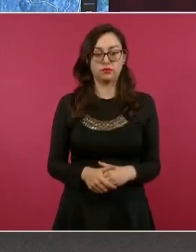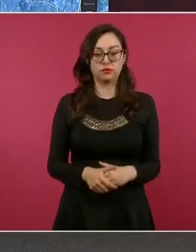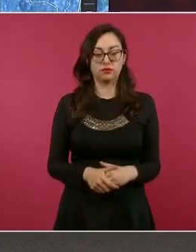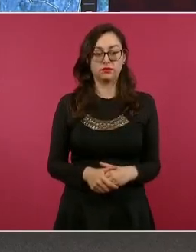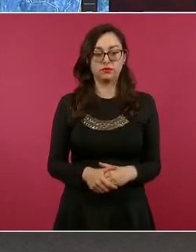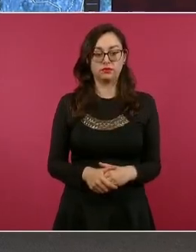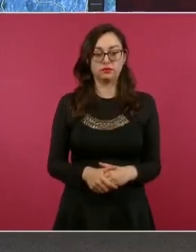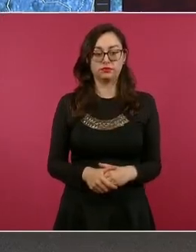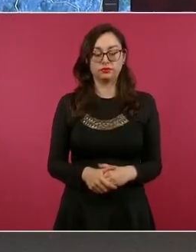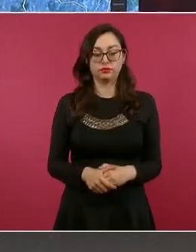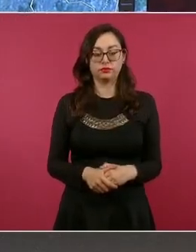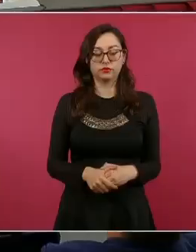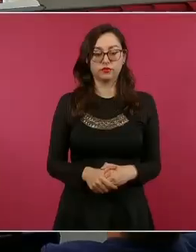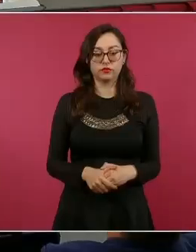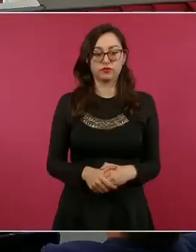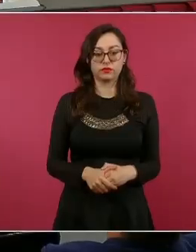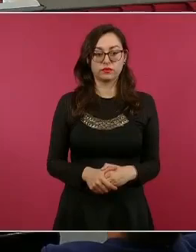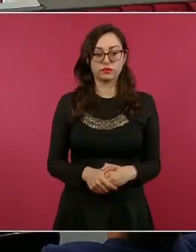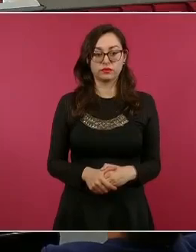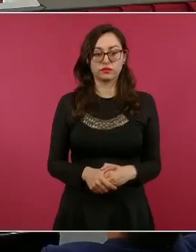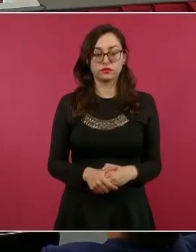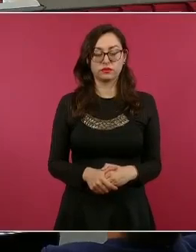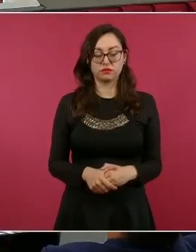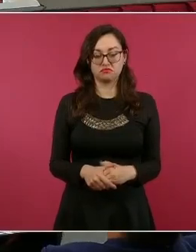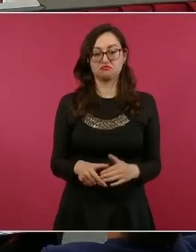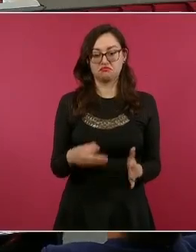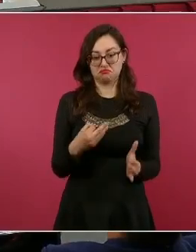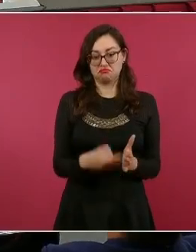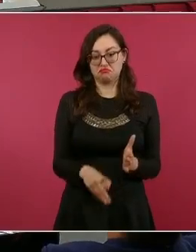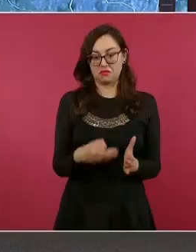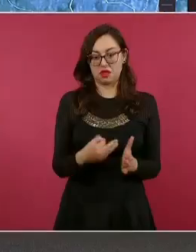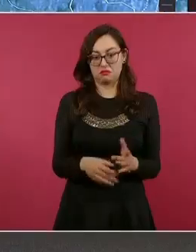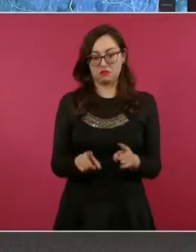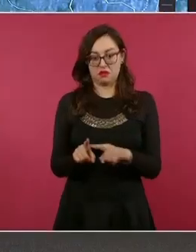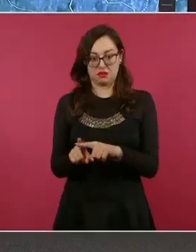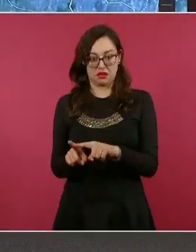Por este camino. Este era el que faltaba, esto.